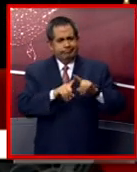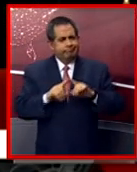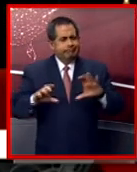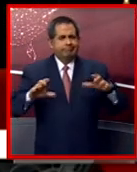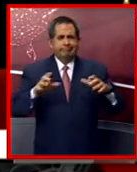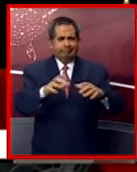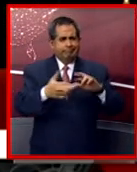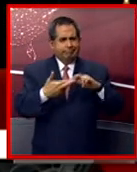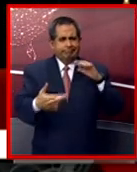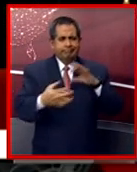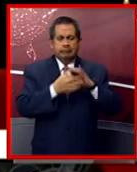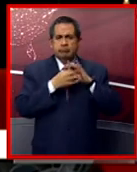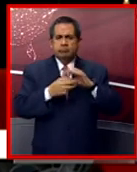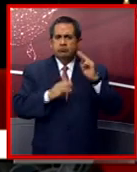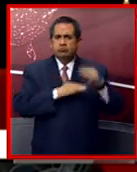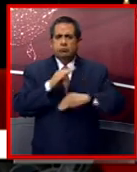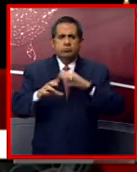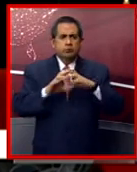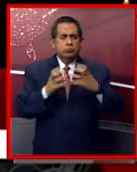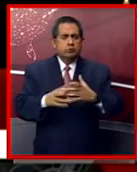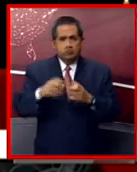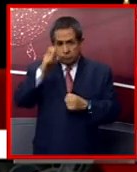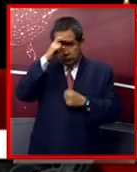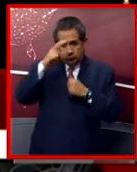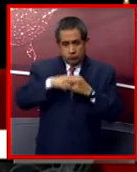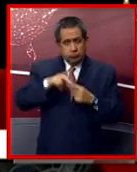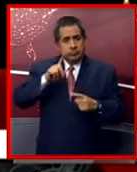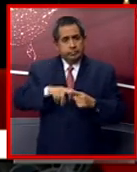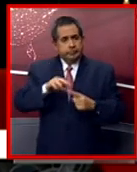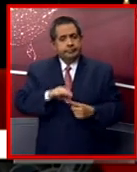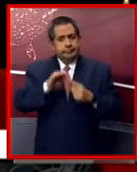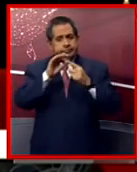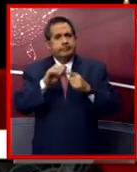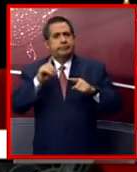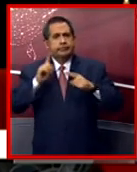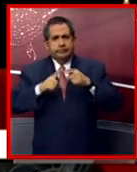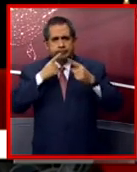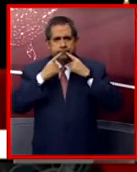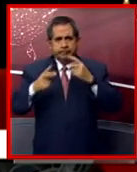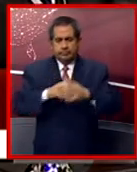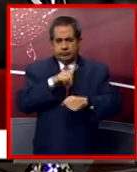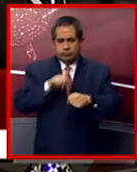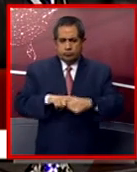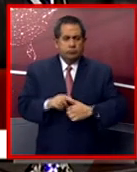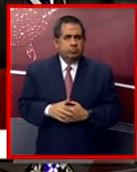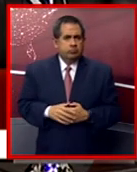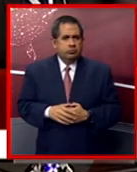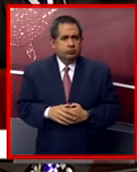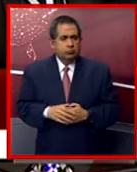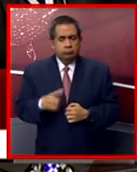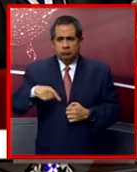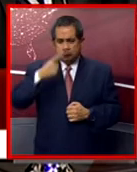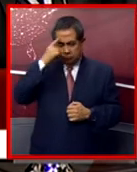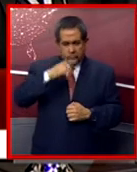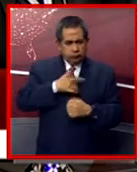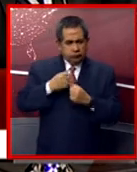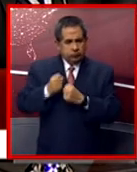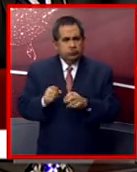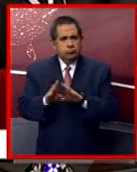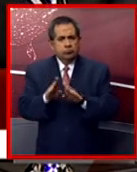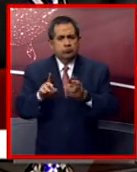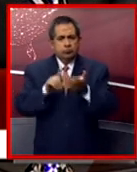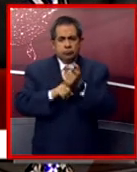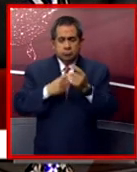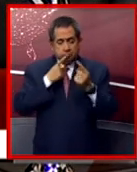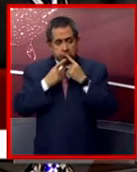lazos comerciales con el mundo, Europa representa una alternativa natural. Confiamos en que, una vez concluidas